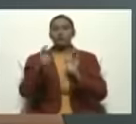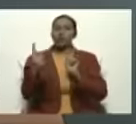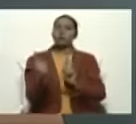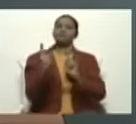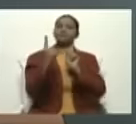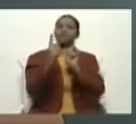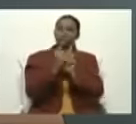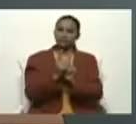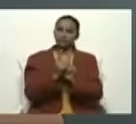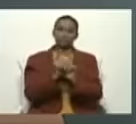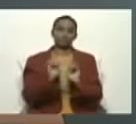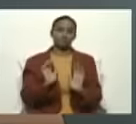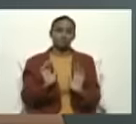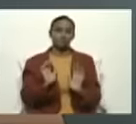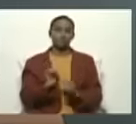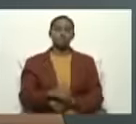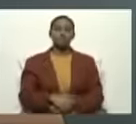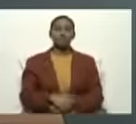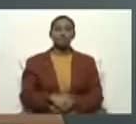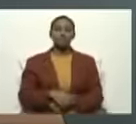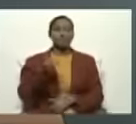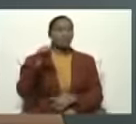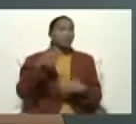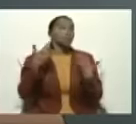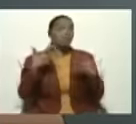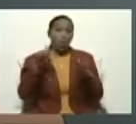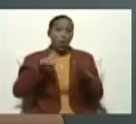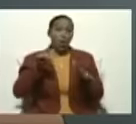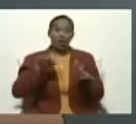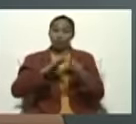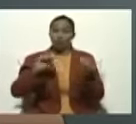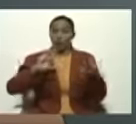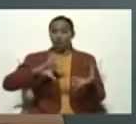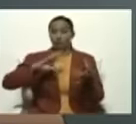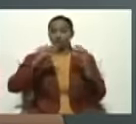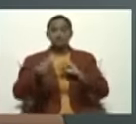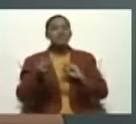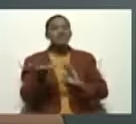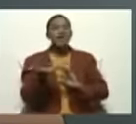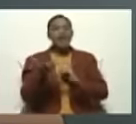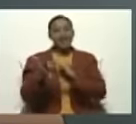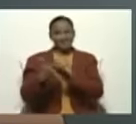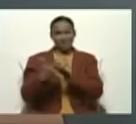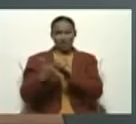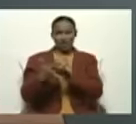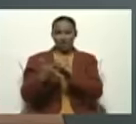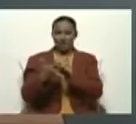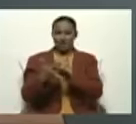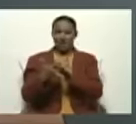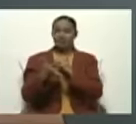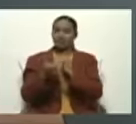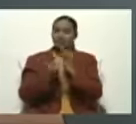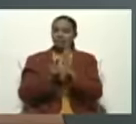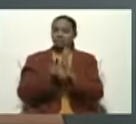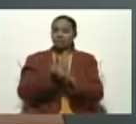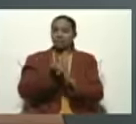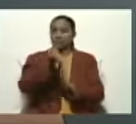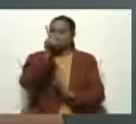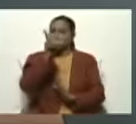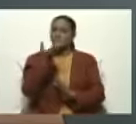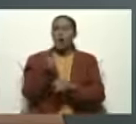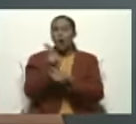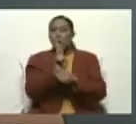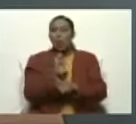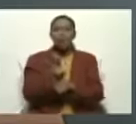presencial, bueno, hoy por supuesto, con toda la transformación digital que estamos desarrollando en el país de cara, al uso de